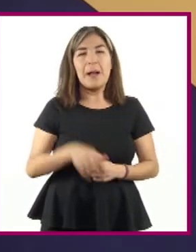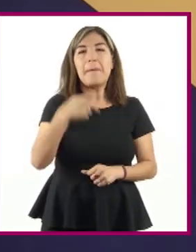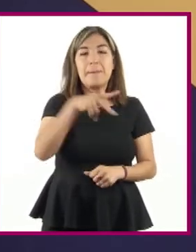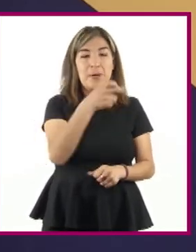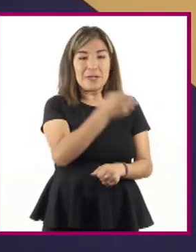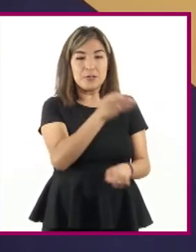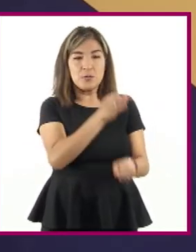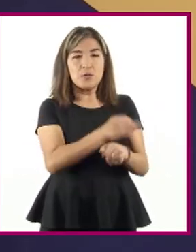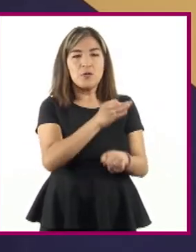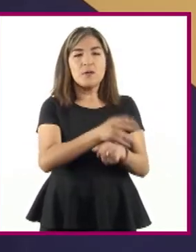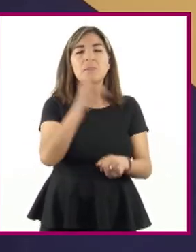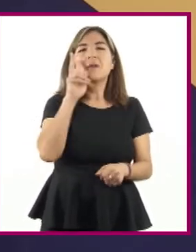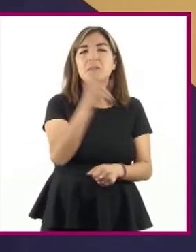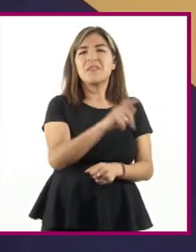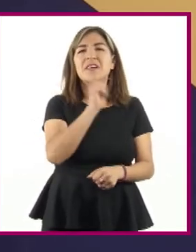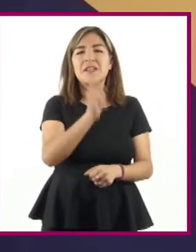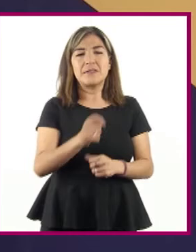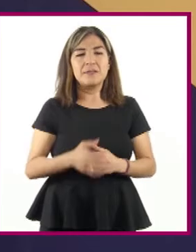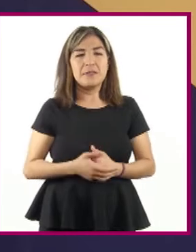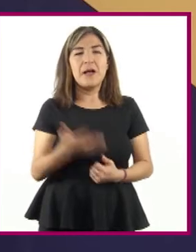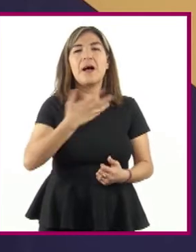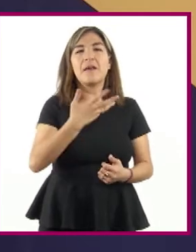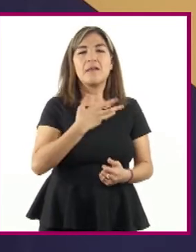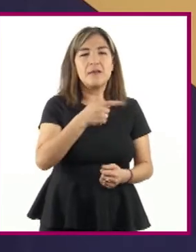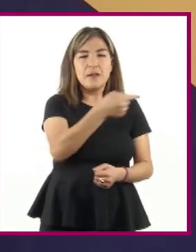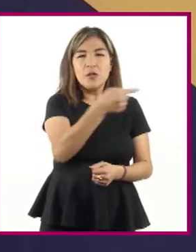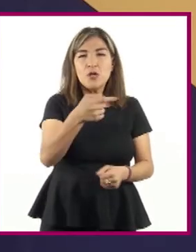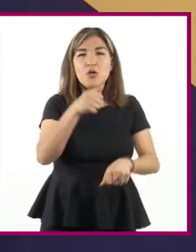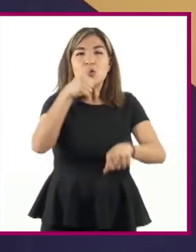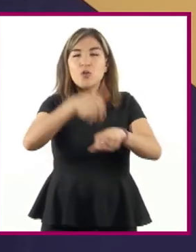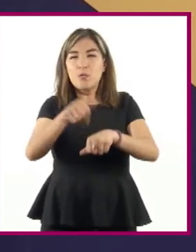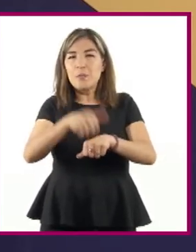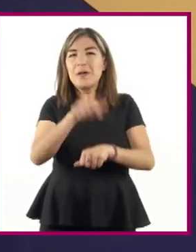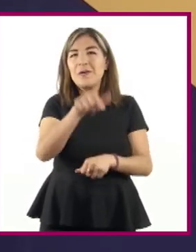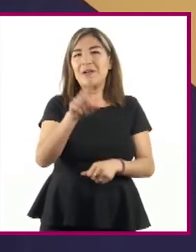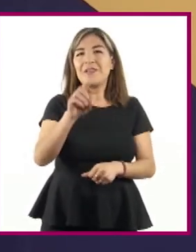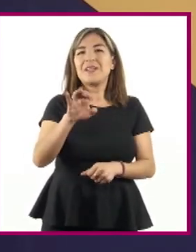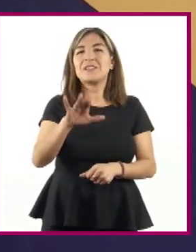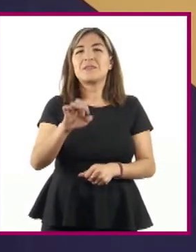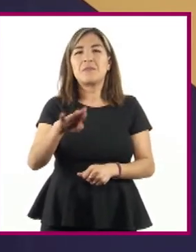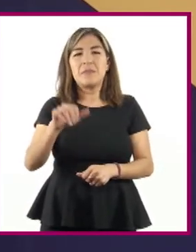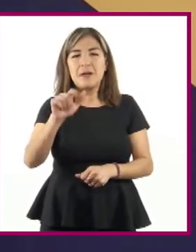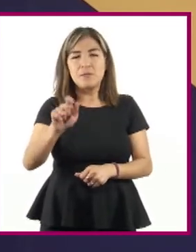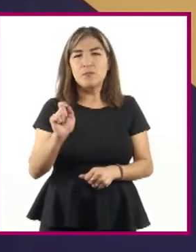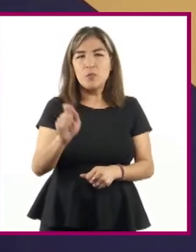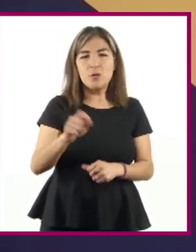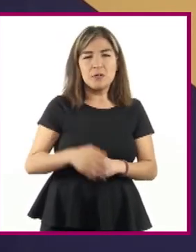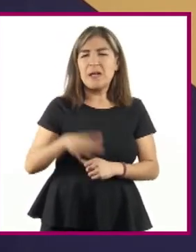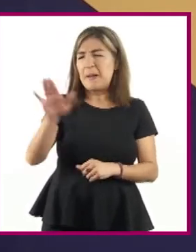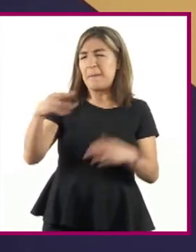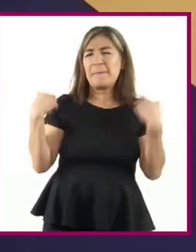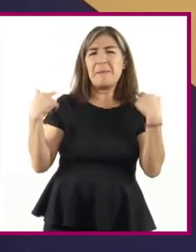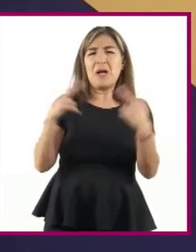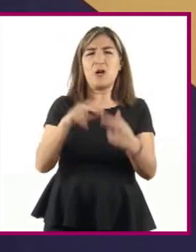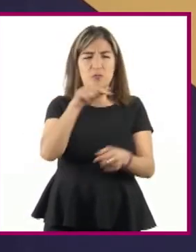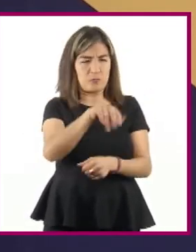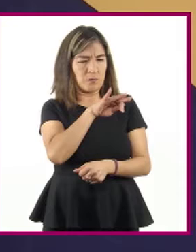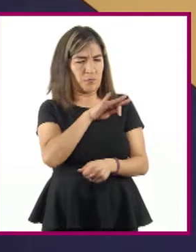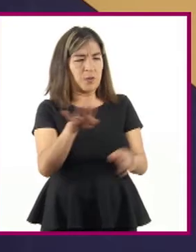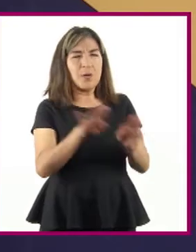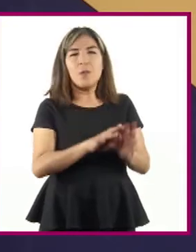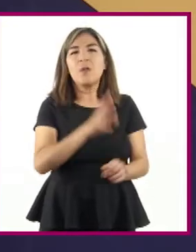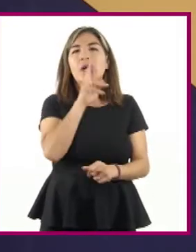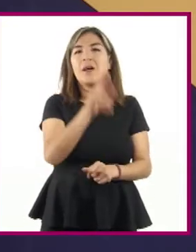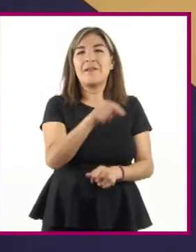este caso, observemos que tenemos una fracción y un número decimal. Maestro Abel, ¿podemos obtener el producto de